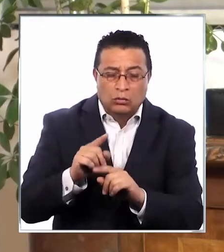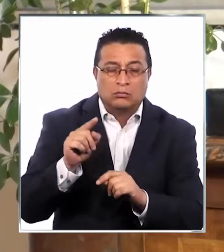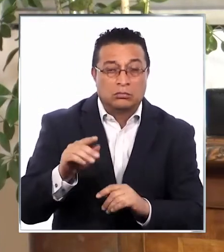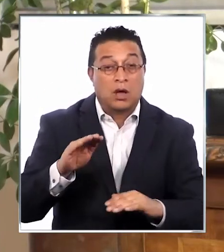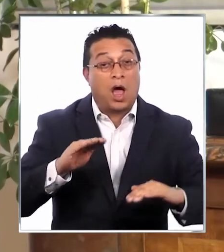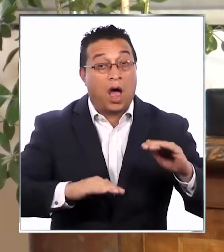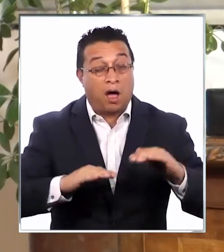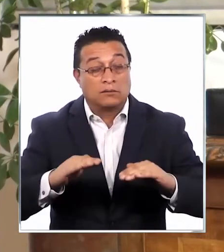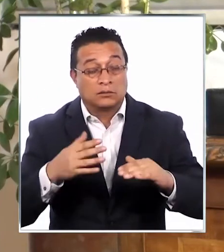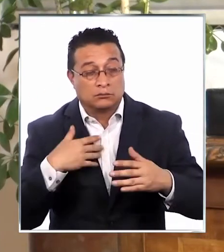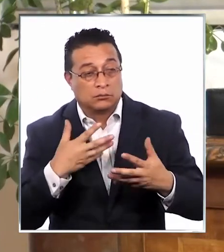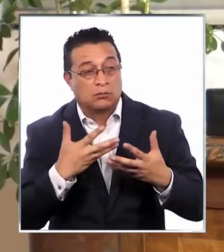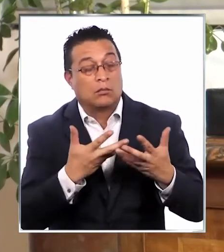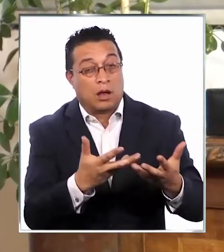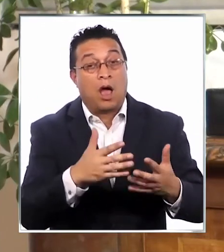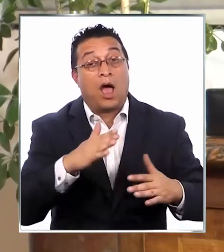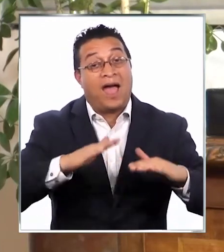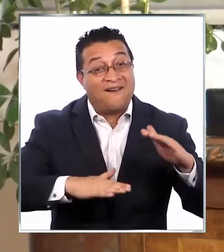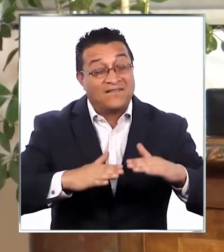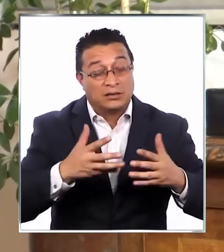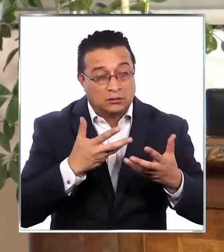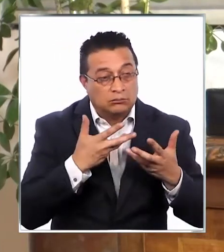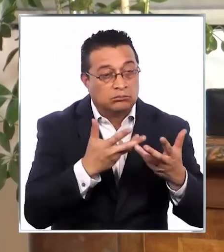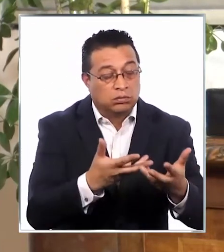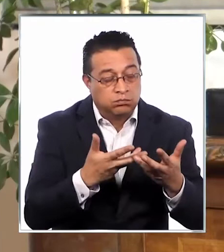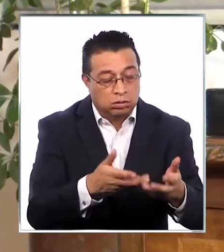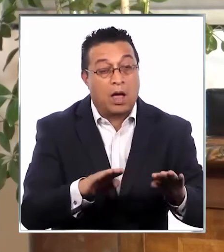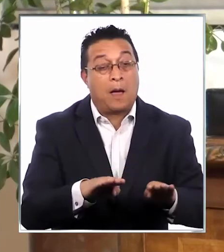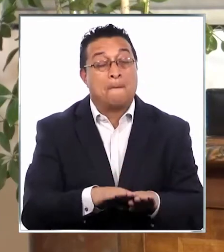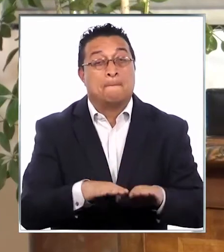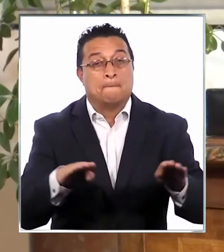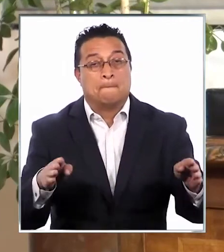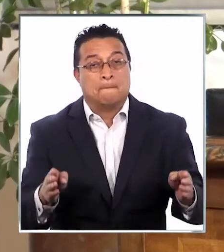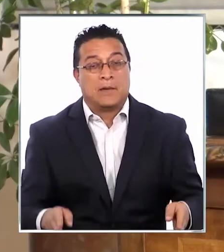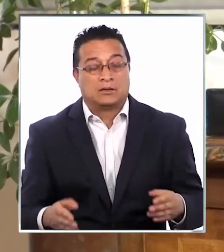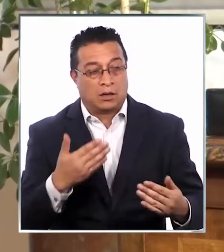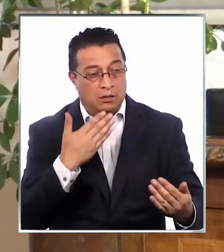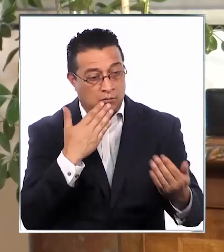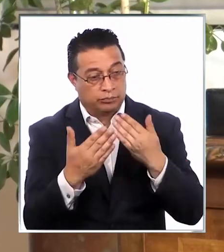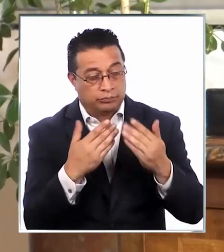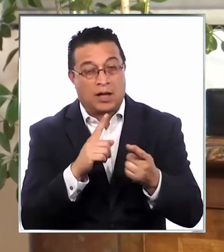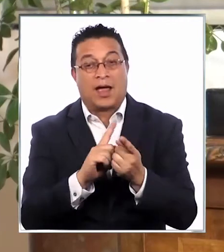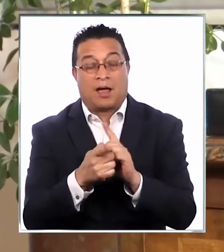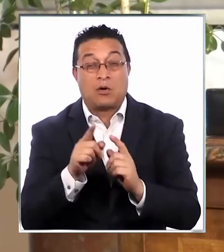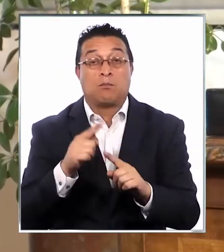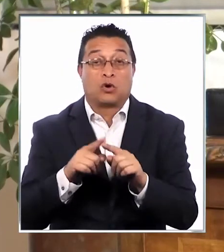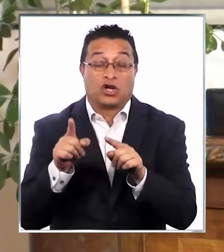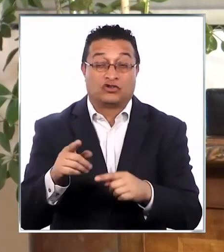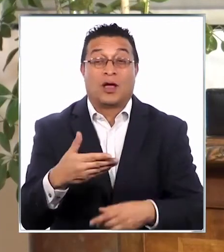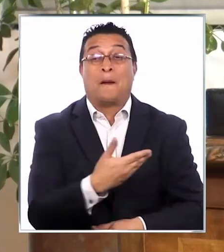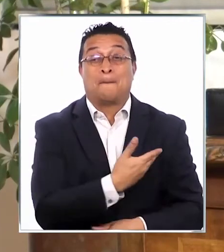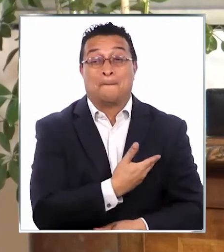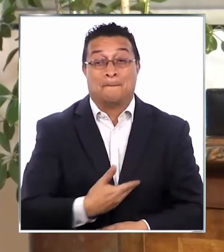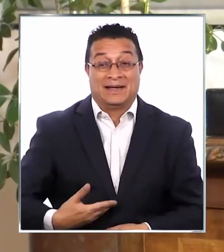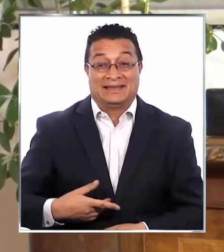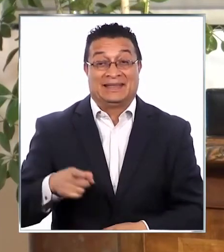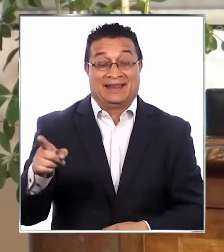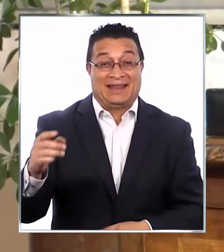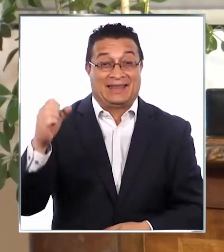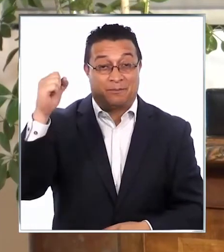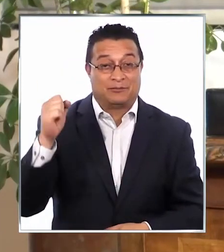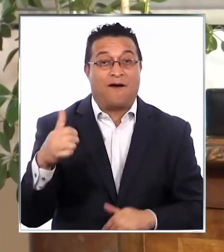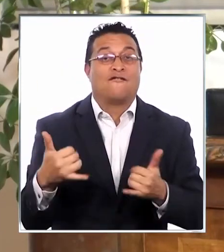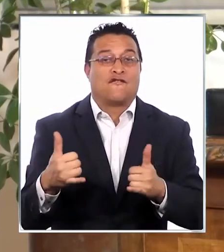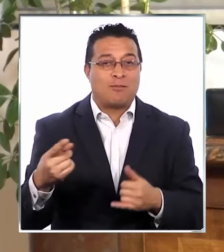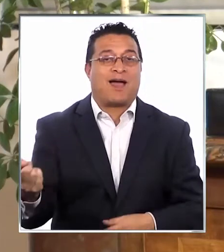y eso a veces los transmito, no a veces, los transmito en la mesa donde se discuten estos cambios, por eso el presidente